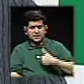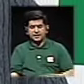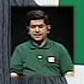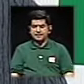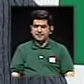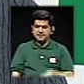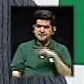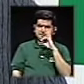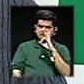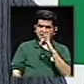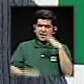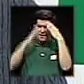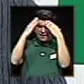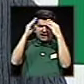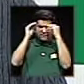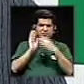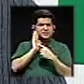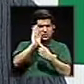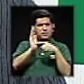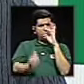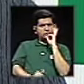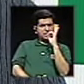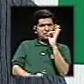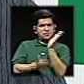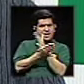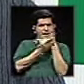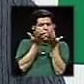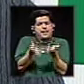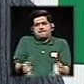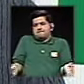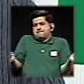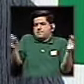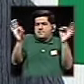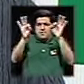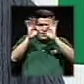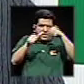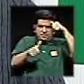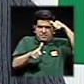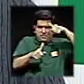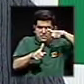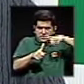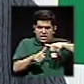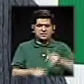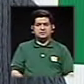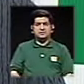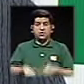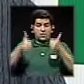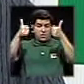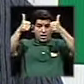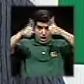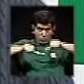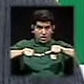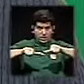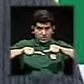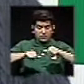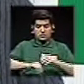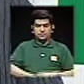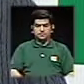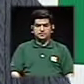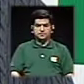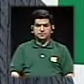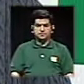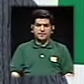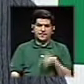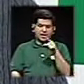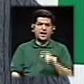bueno la cápsula decía muy bien un asunto que es importante recordar el tratado vino a